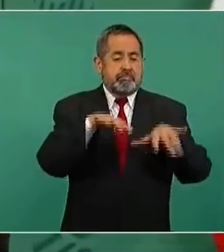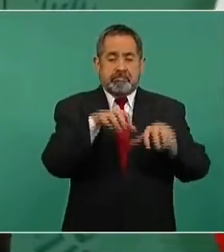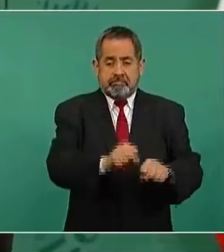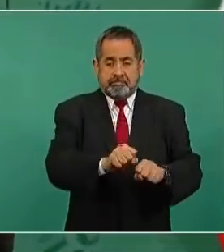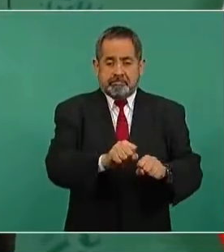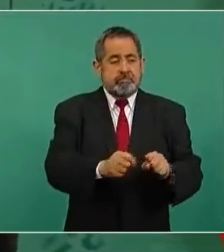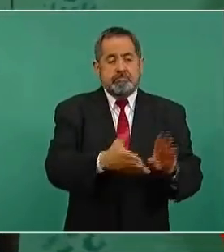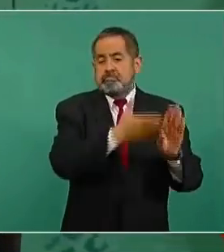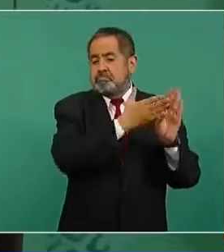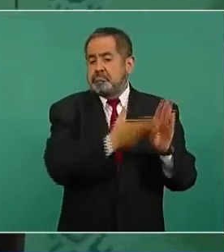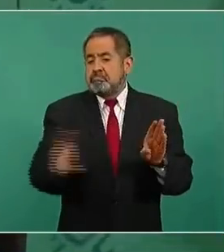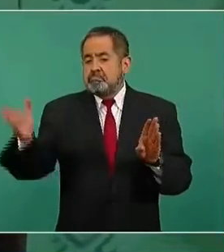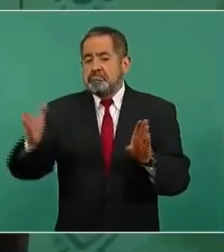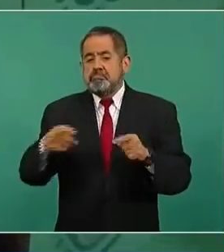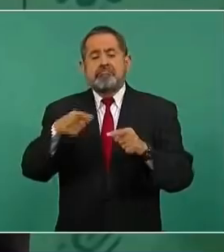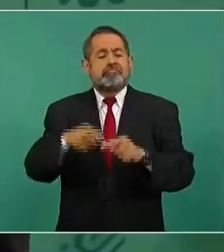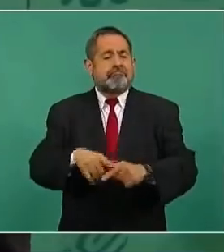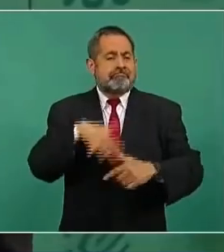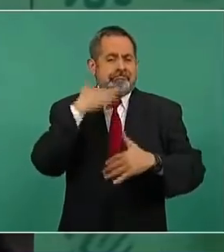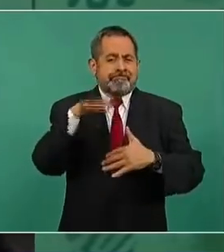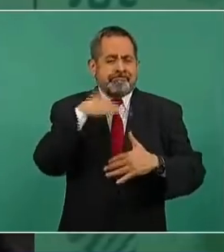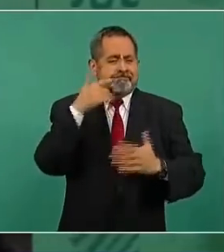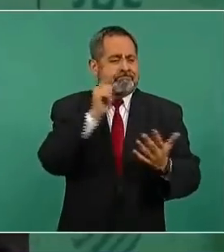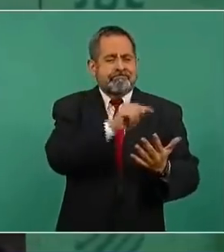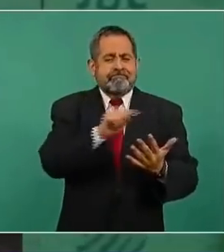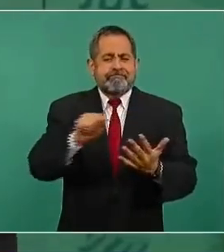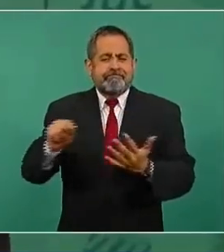colonización. Y en la colonia,